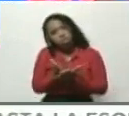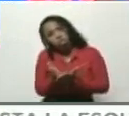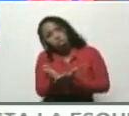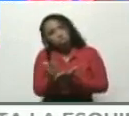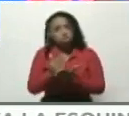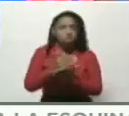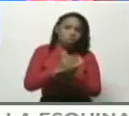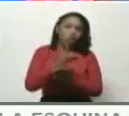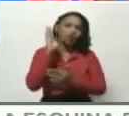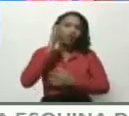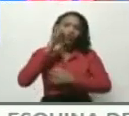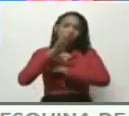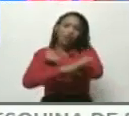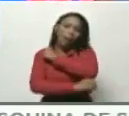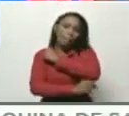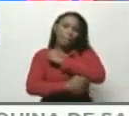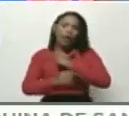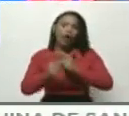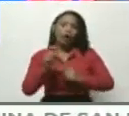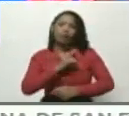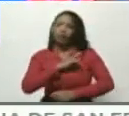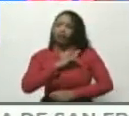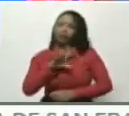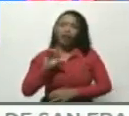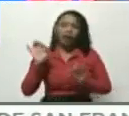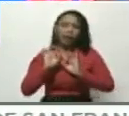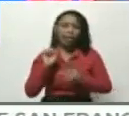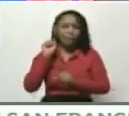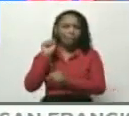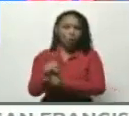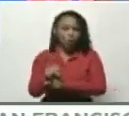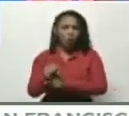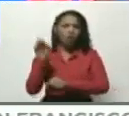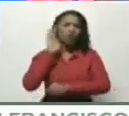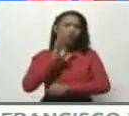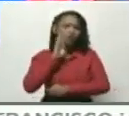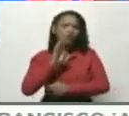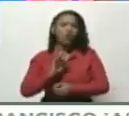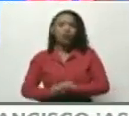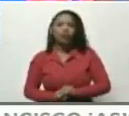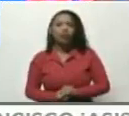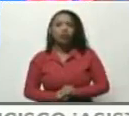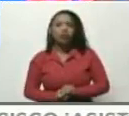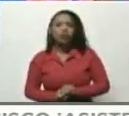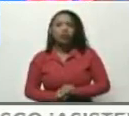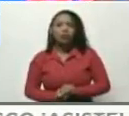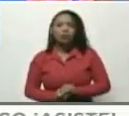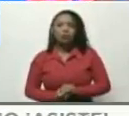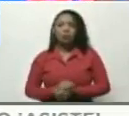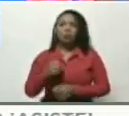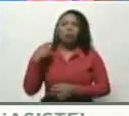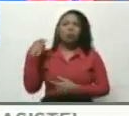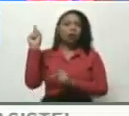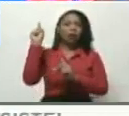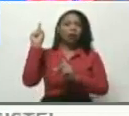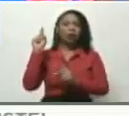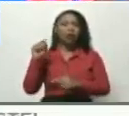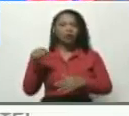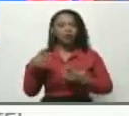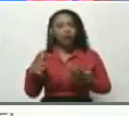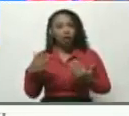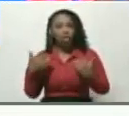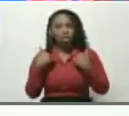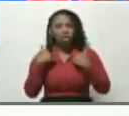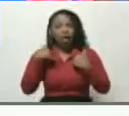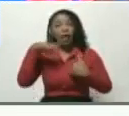al burocratismo, a la indolencia, a la corrupción, a la arrogancia, que le cuesta entender